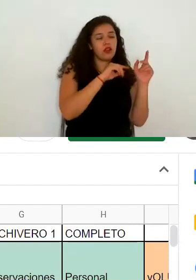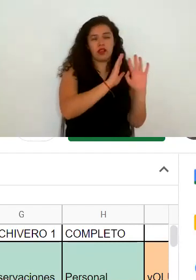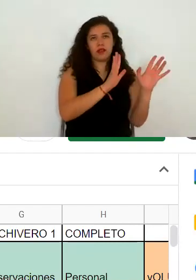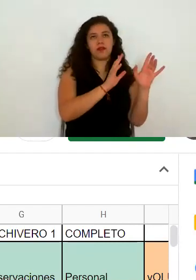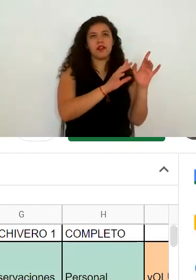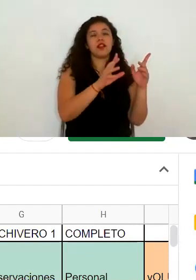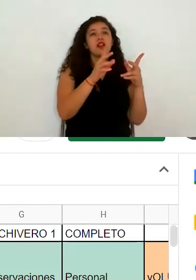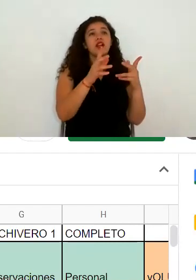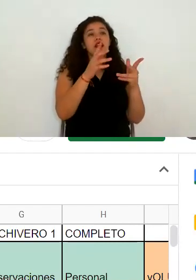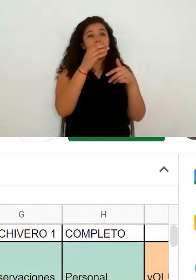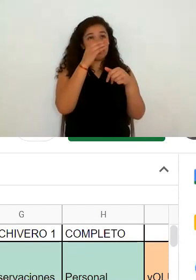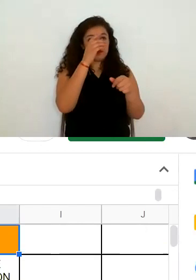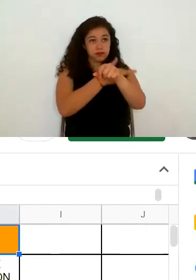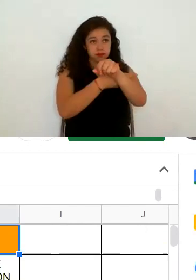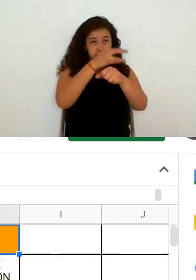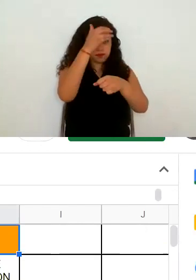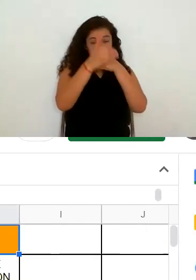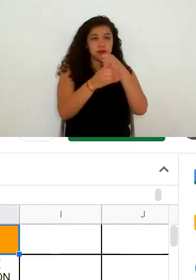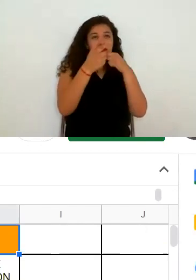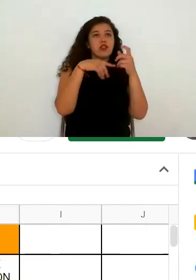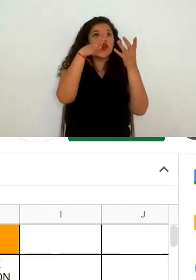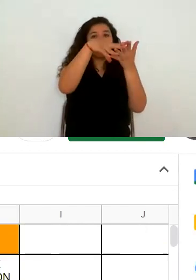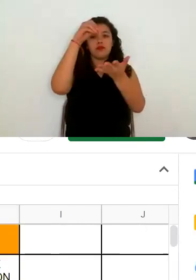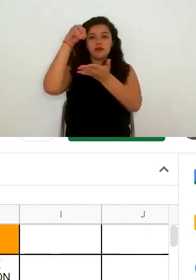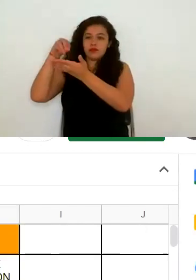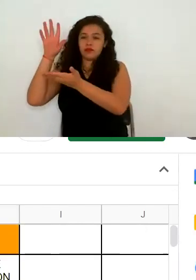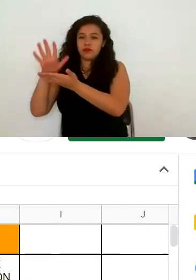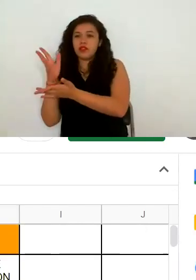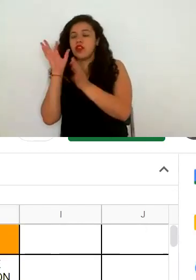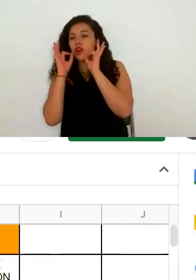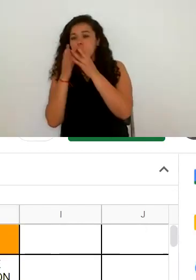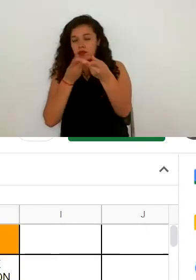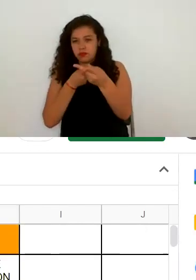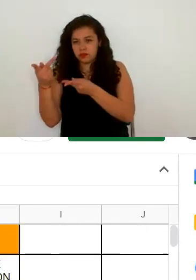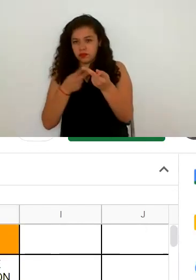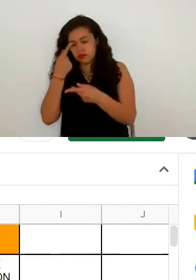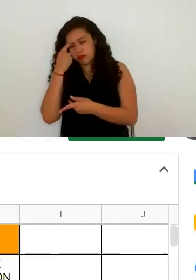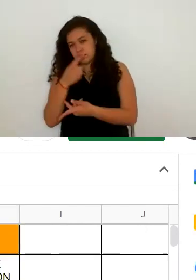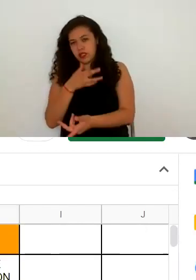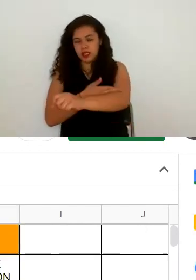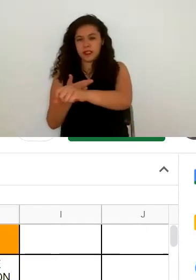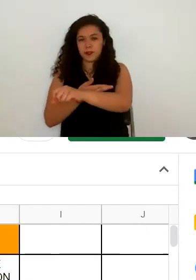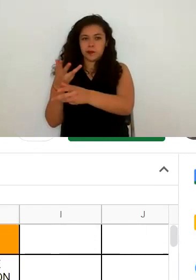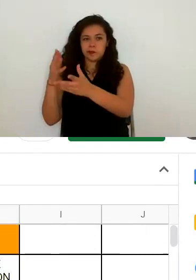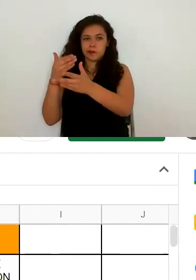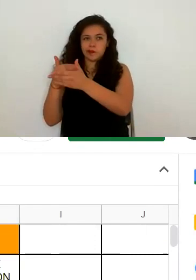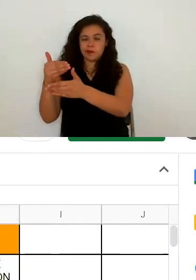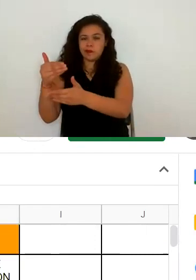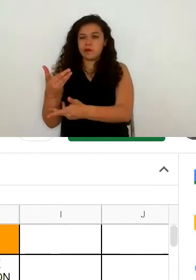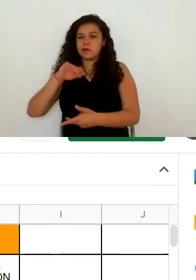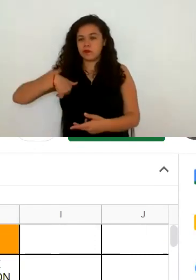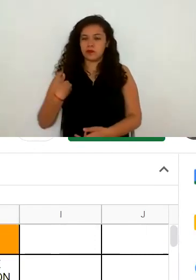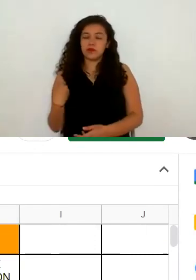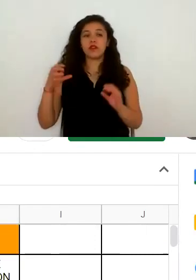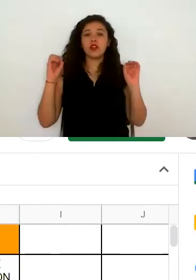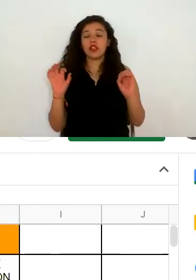los expedientes cerrados al formato que voy a preparar para transferir al archivo de concentración. O si todavía no